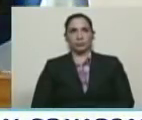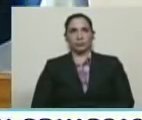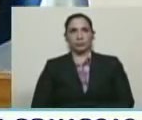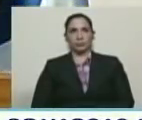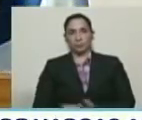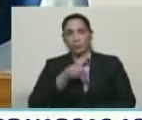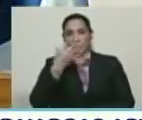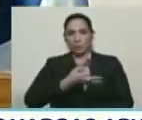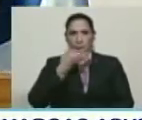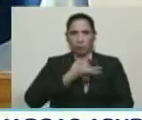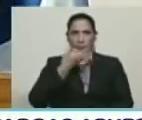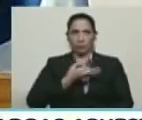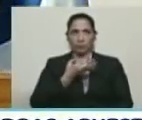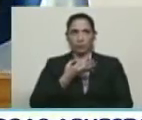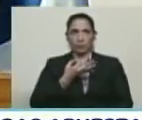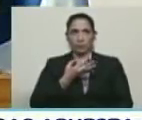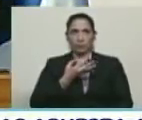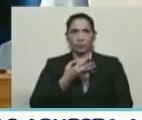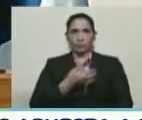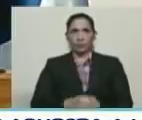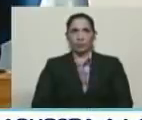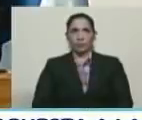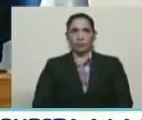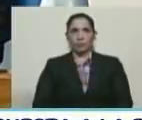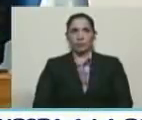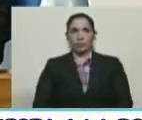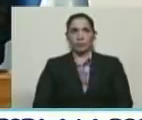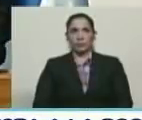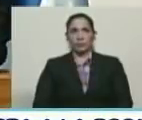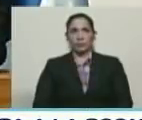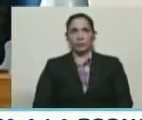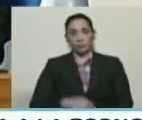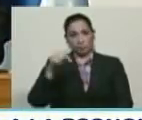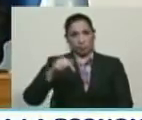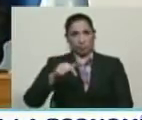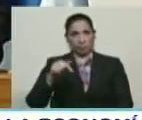Buenas tardes, tengan todos ustedes. En esta,